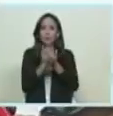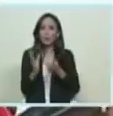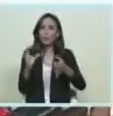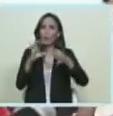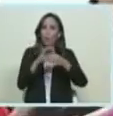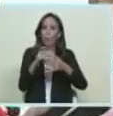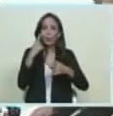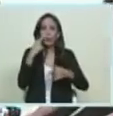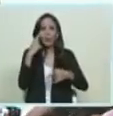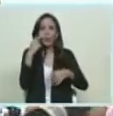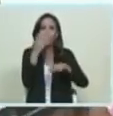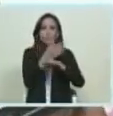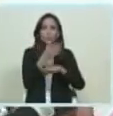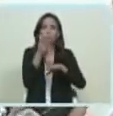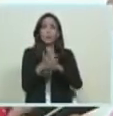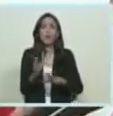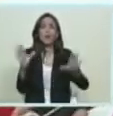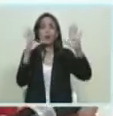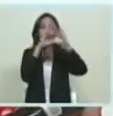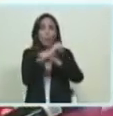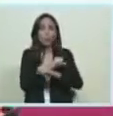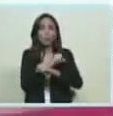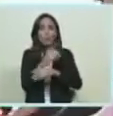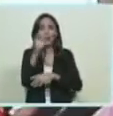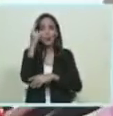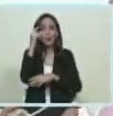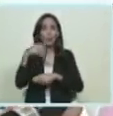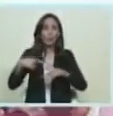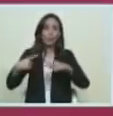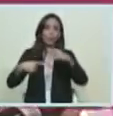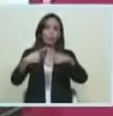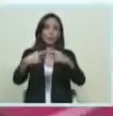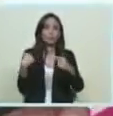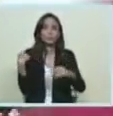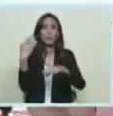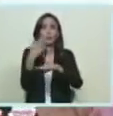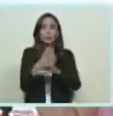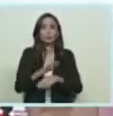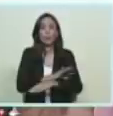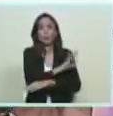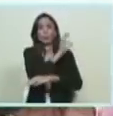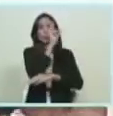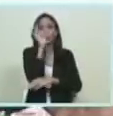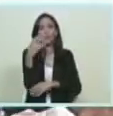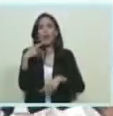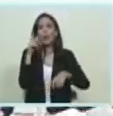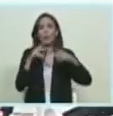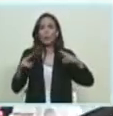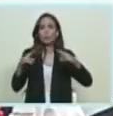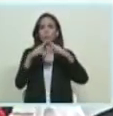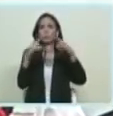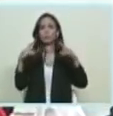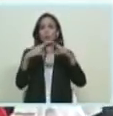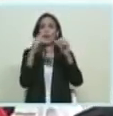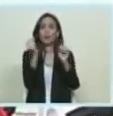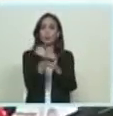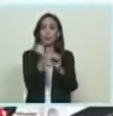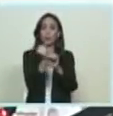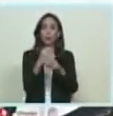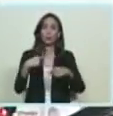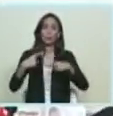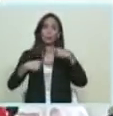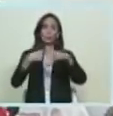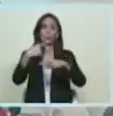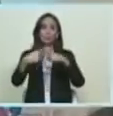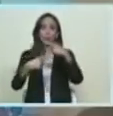mire, esto es día y noche, usted mismo. A veces nos hemos encontrado pues en el trabajo diario